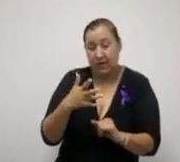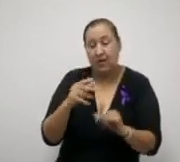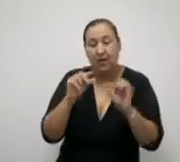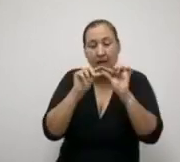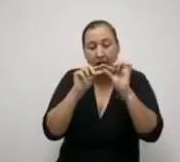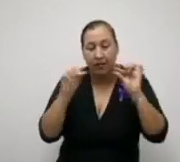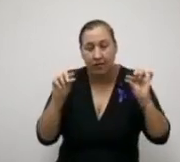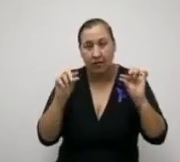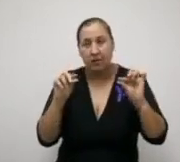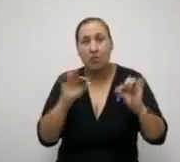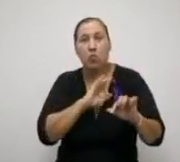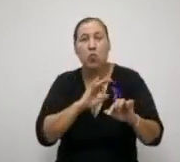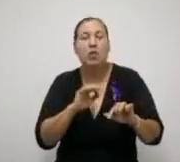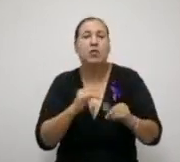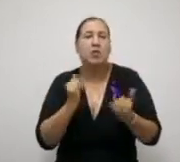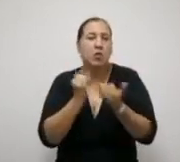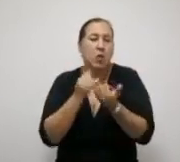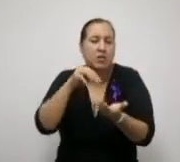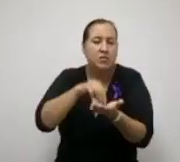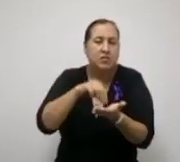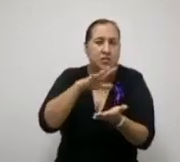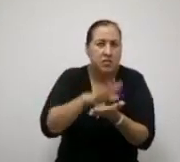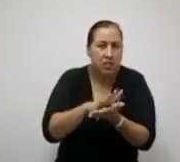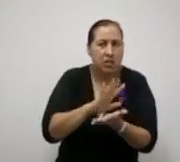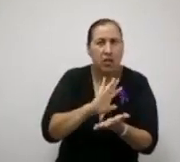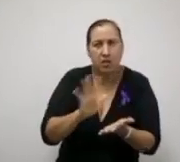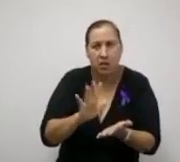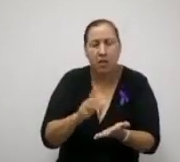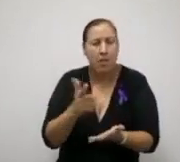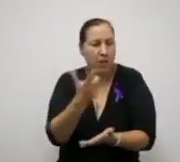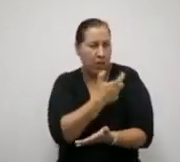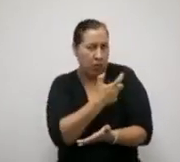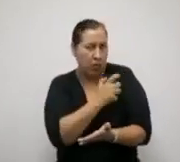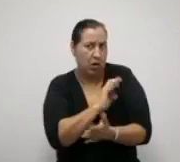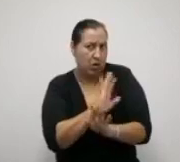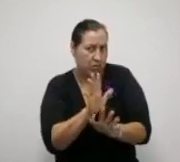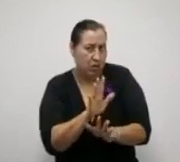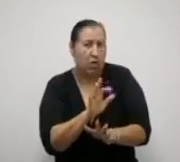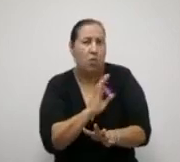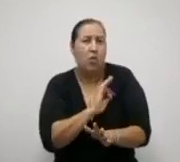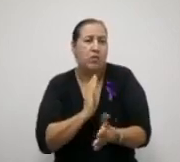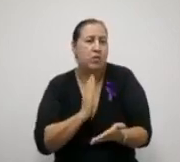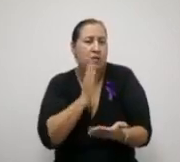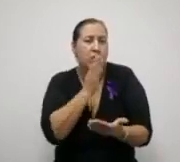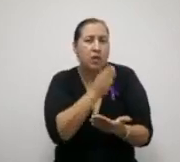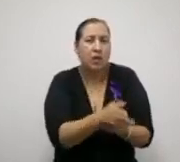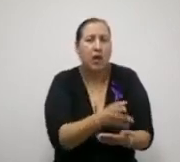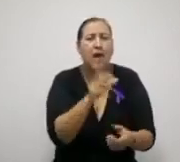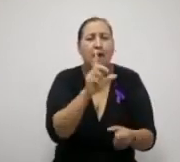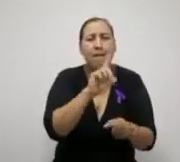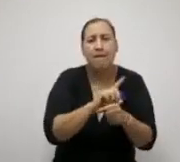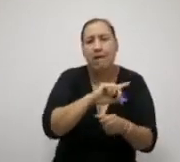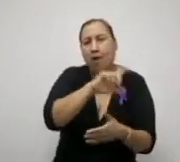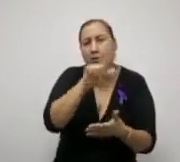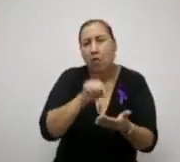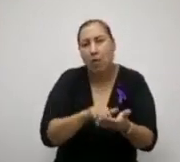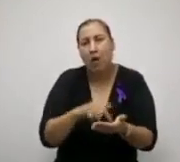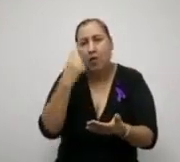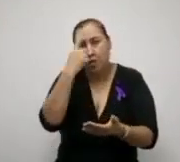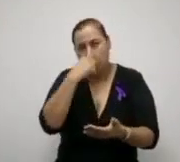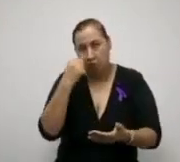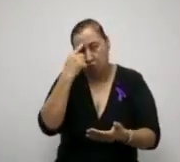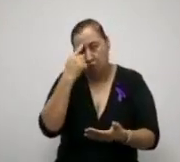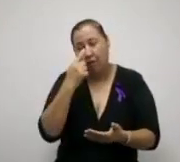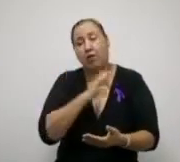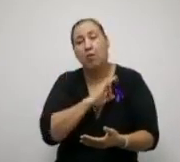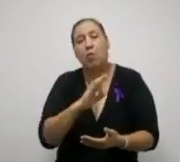y ahí podemos realizar también la cita en la agenda de vacunación, en donde podemos precisar día, horario y lugar donde se podrán